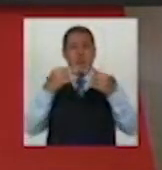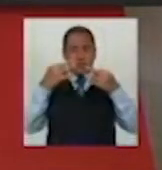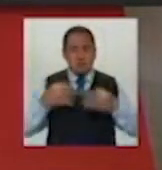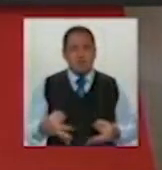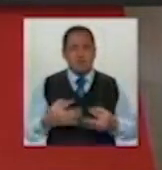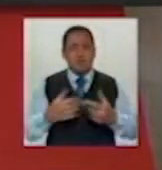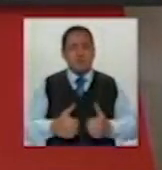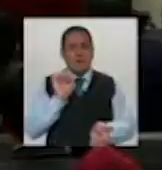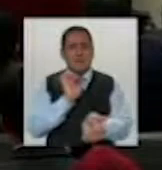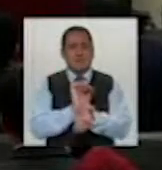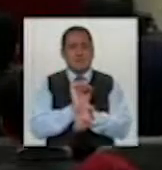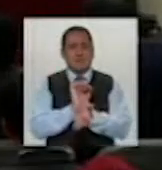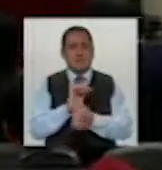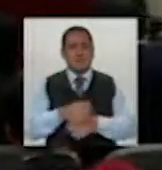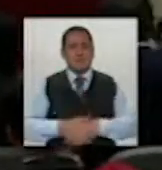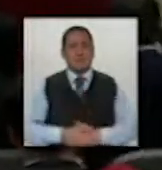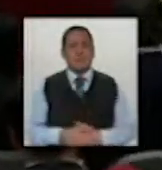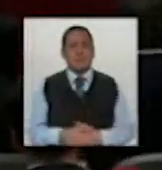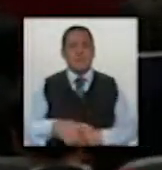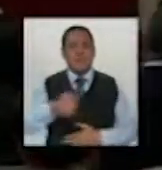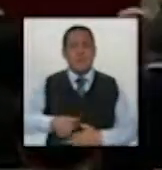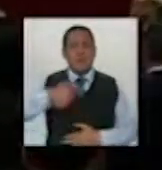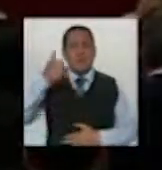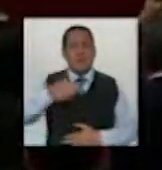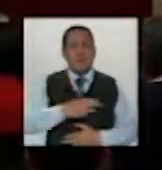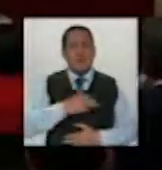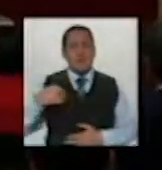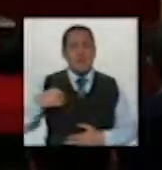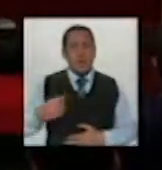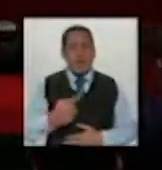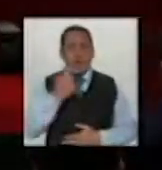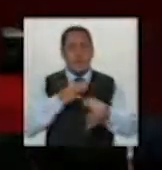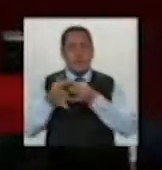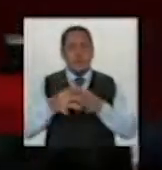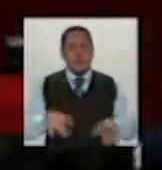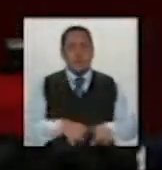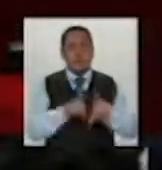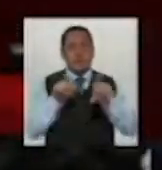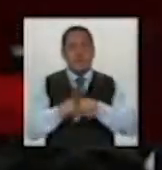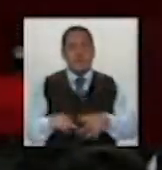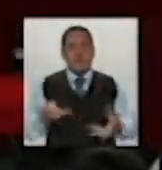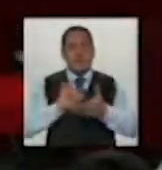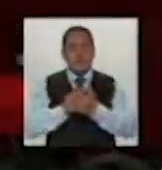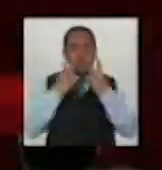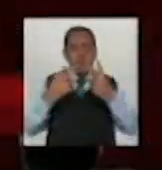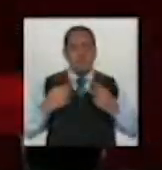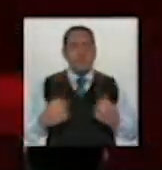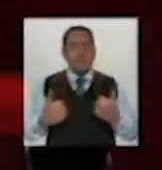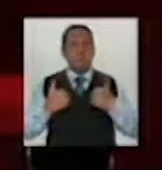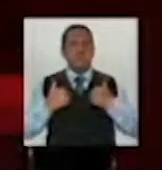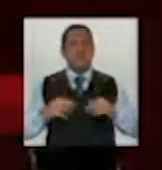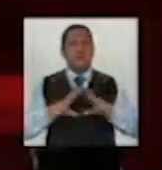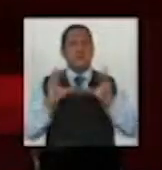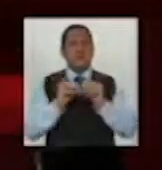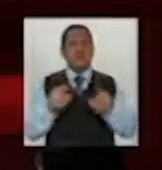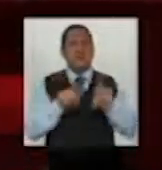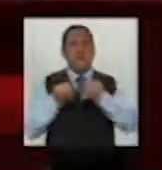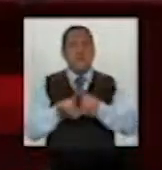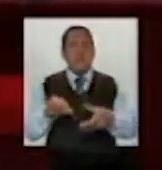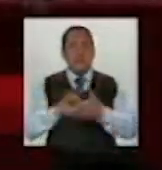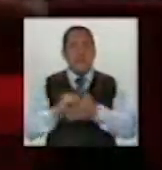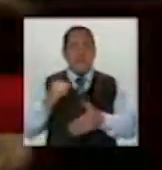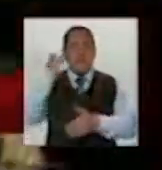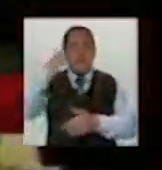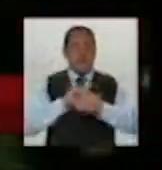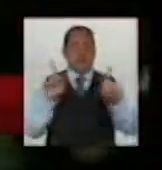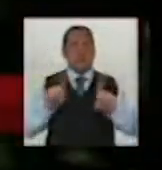condena. El jefe del gabinete ministerial sostuvo que no se debe bajar la guardia ante el terrorismo, ni caer en